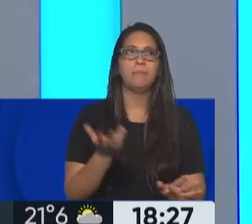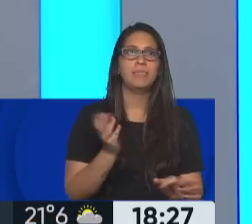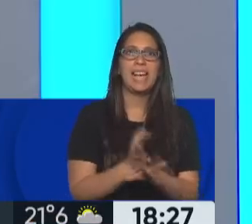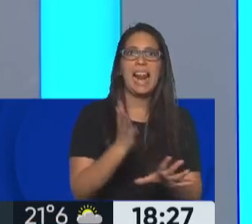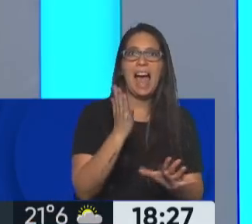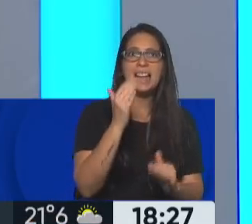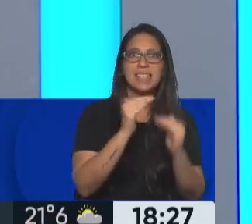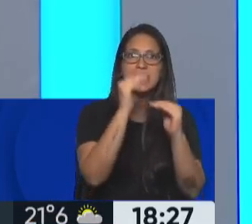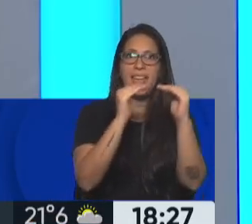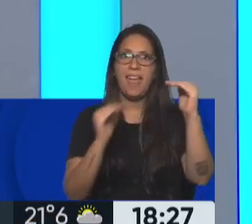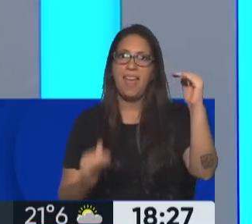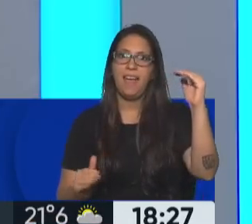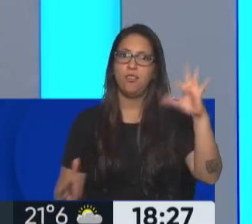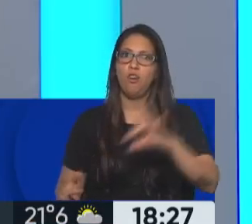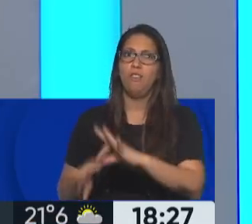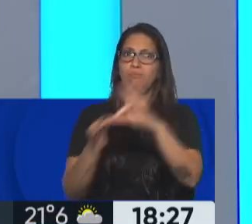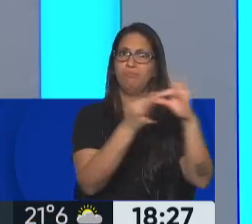en términos de